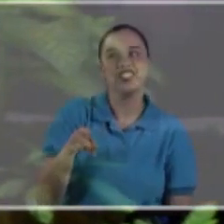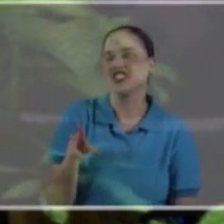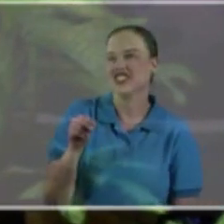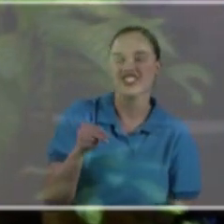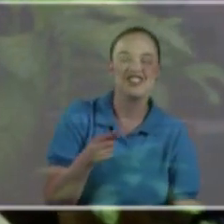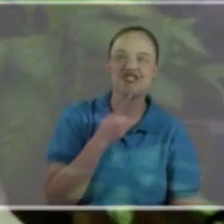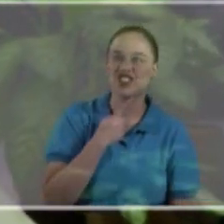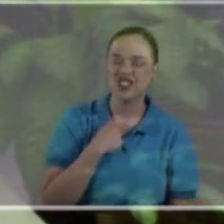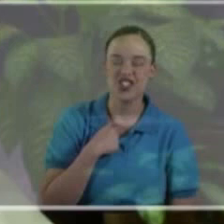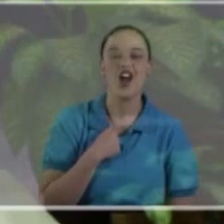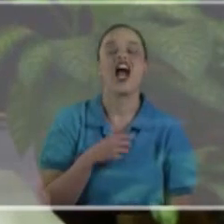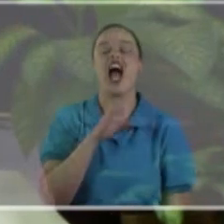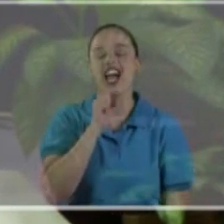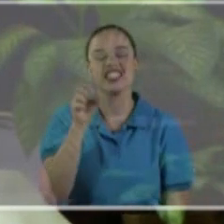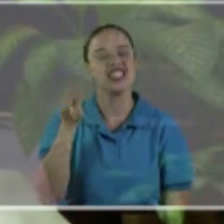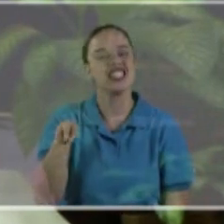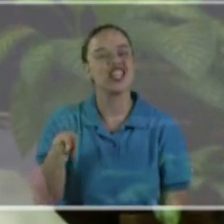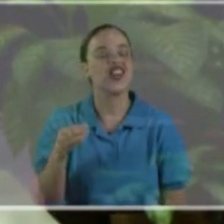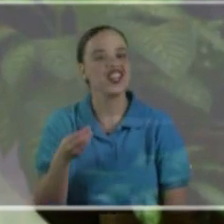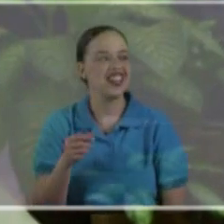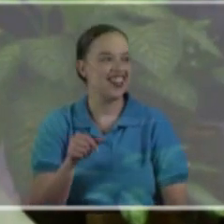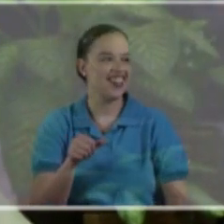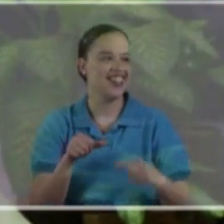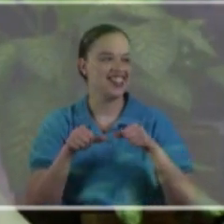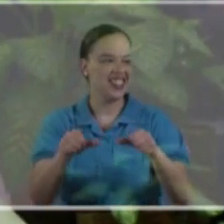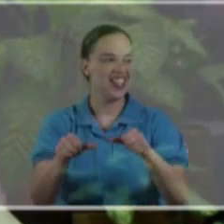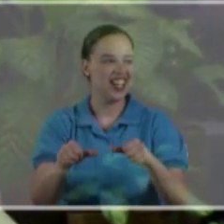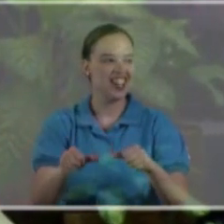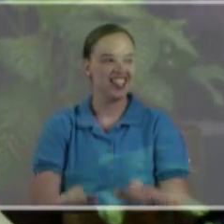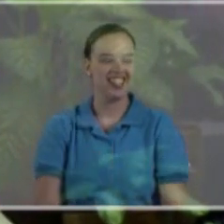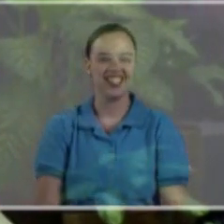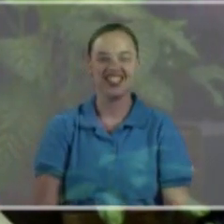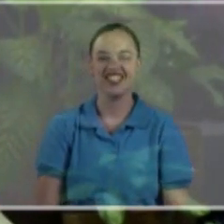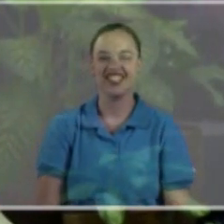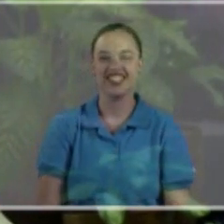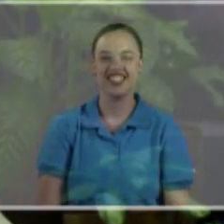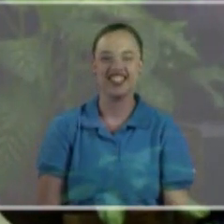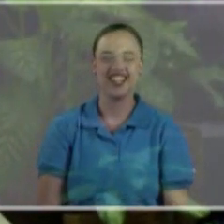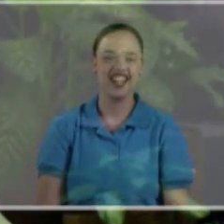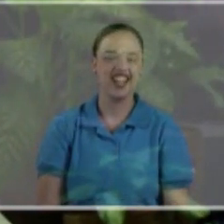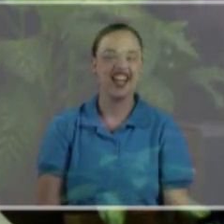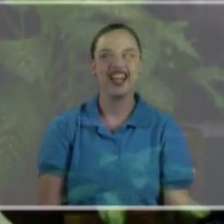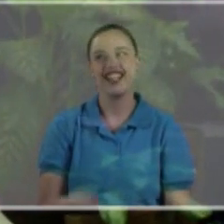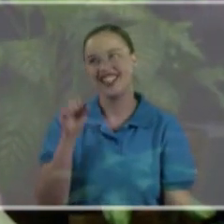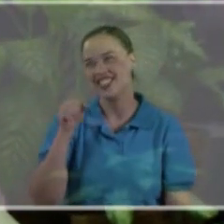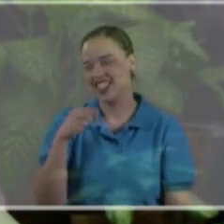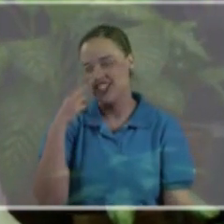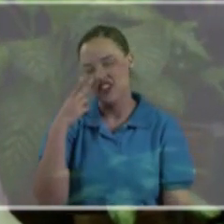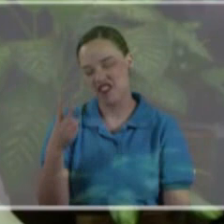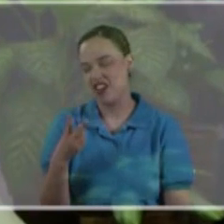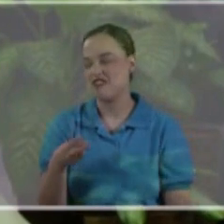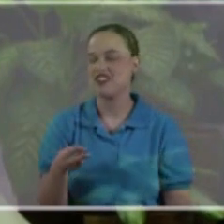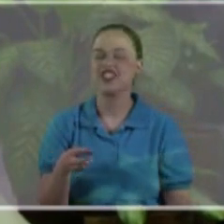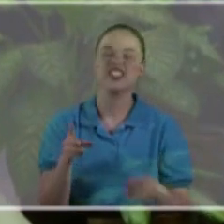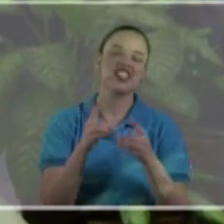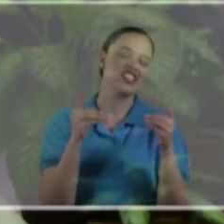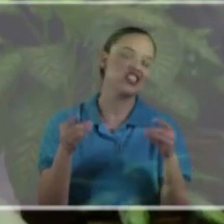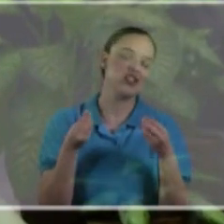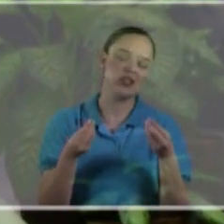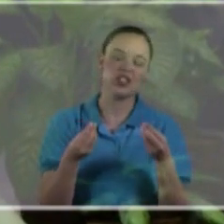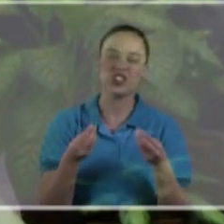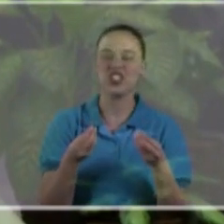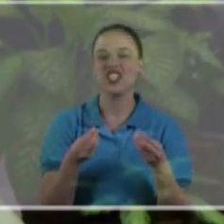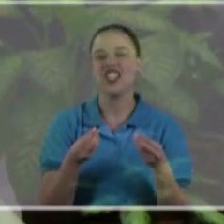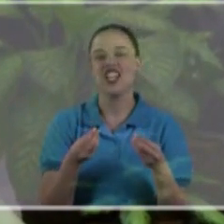pero es necesario que sigamos un proceso como mire si lo vemos desde el punto de vista de oro